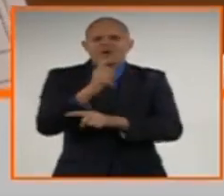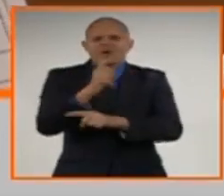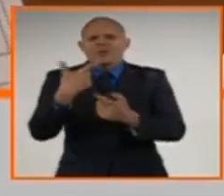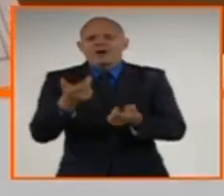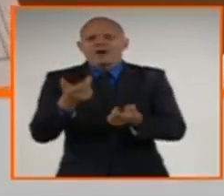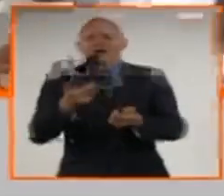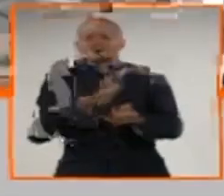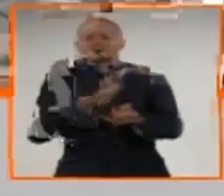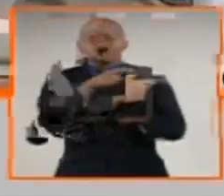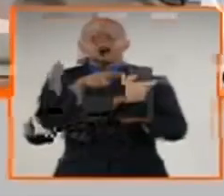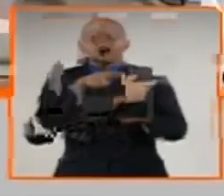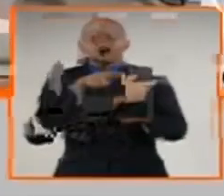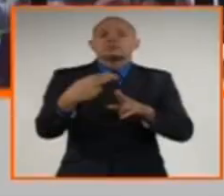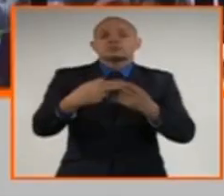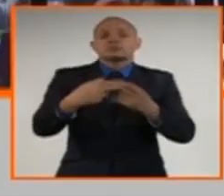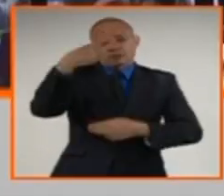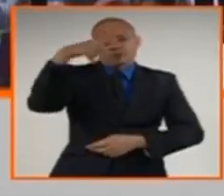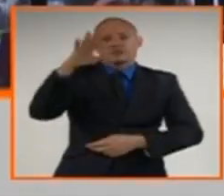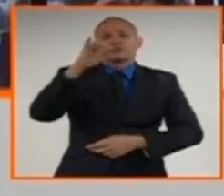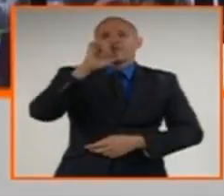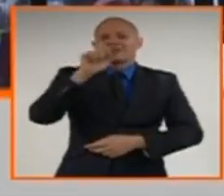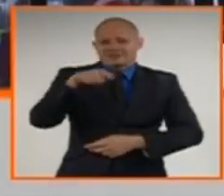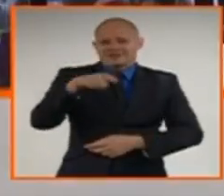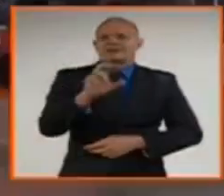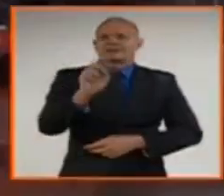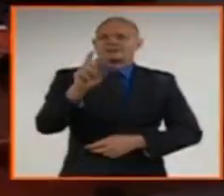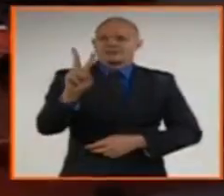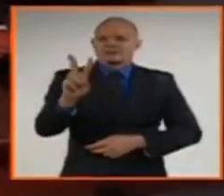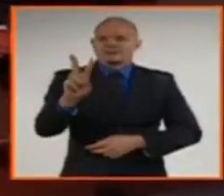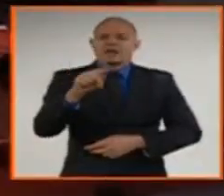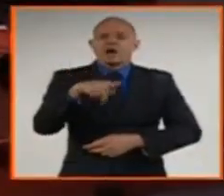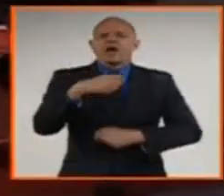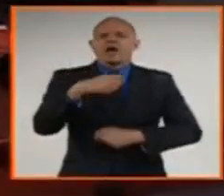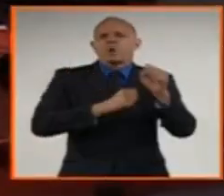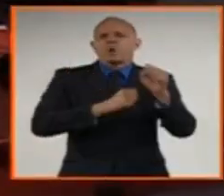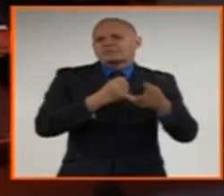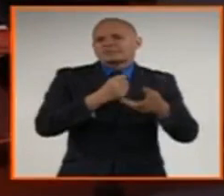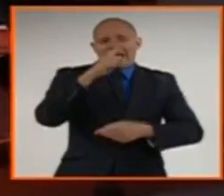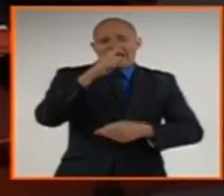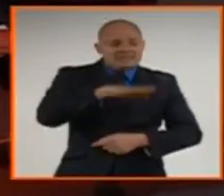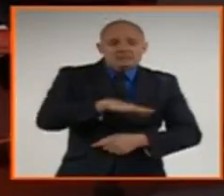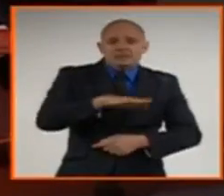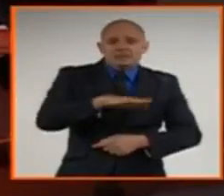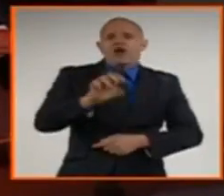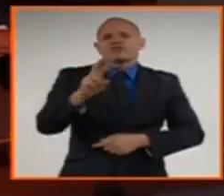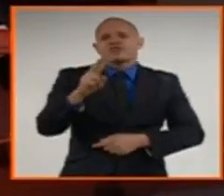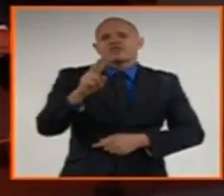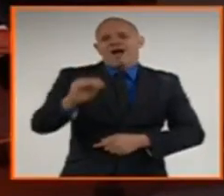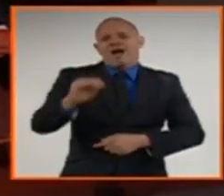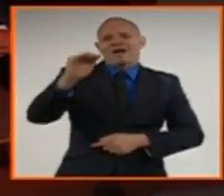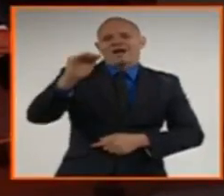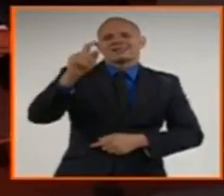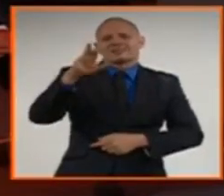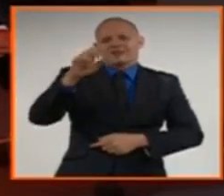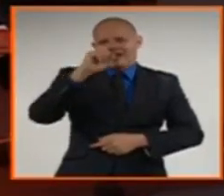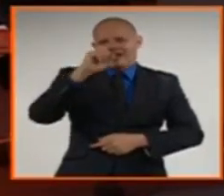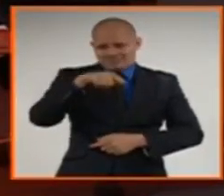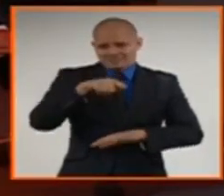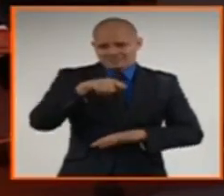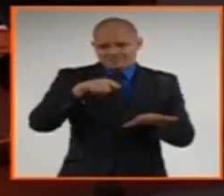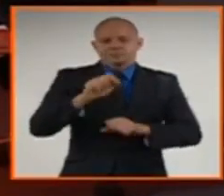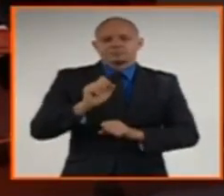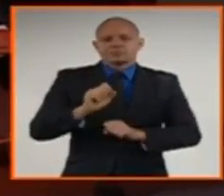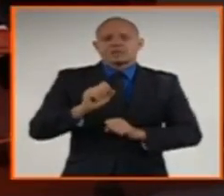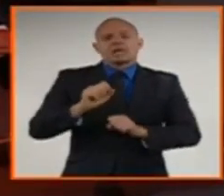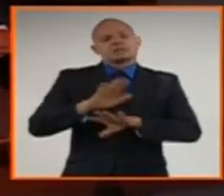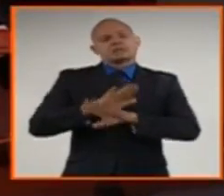utilizada en niños de 2 a 18 años, y el 5 de septiembre iniciamos la campaña de vacunación masiva